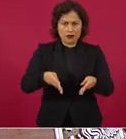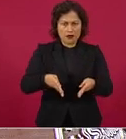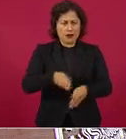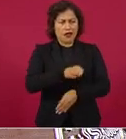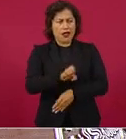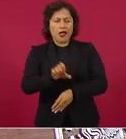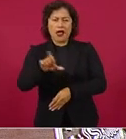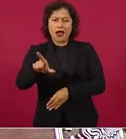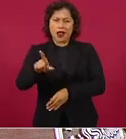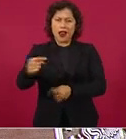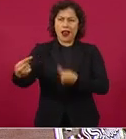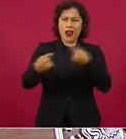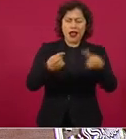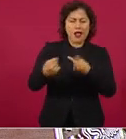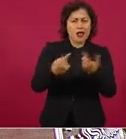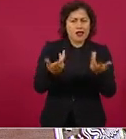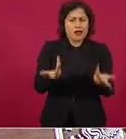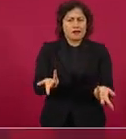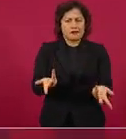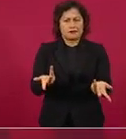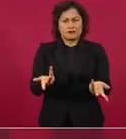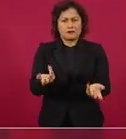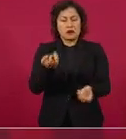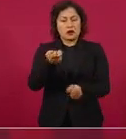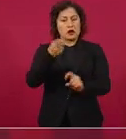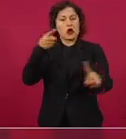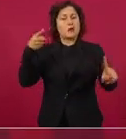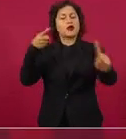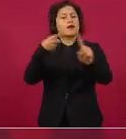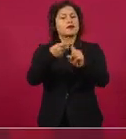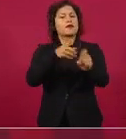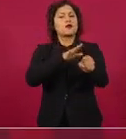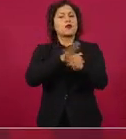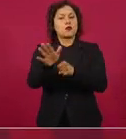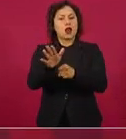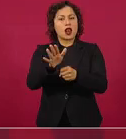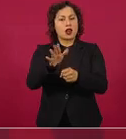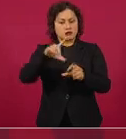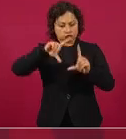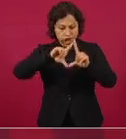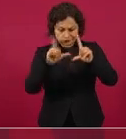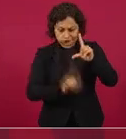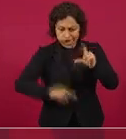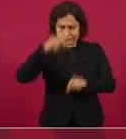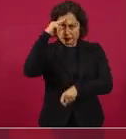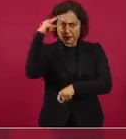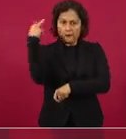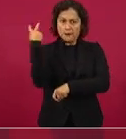con el principal problema de México, la corrupción.